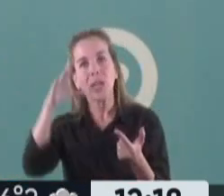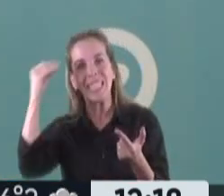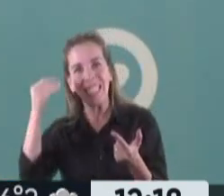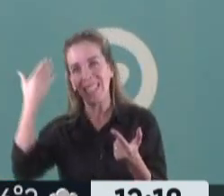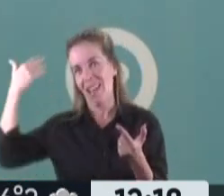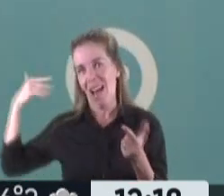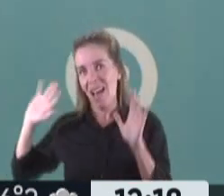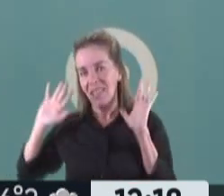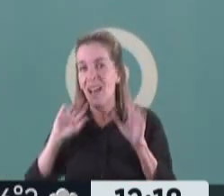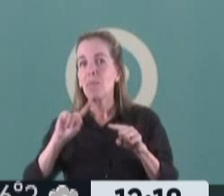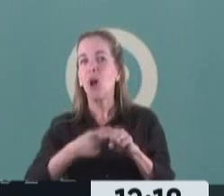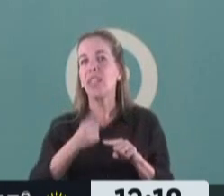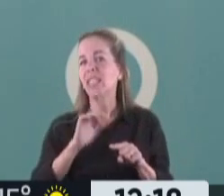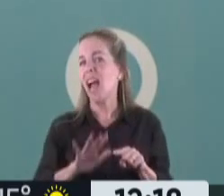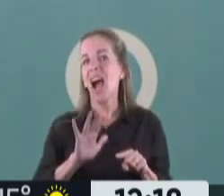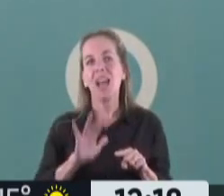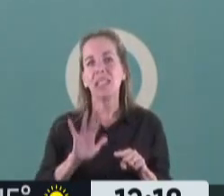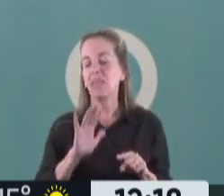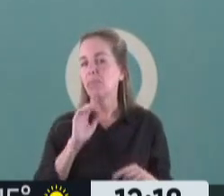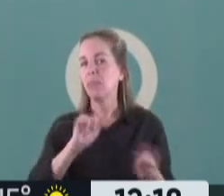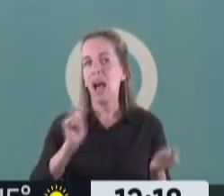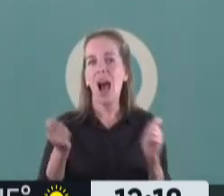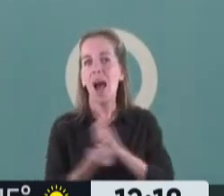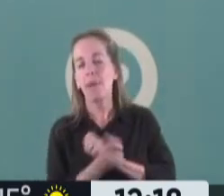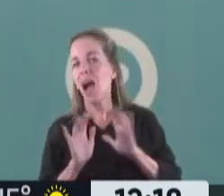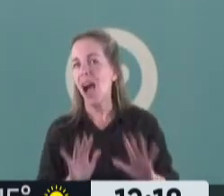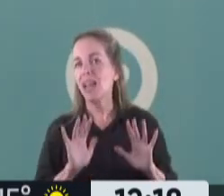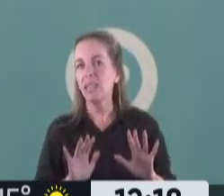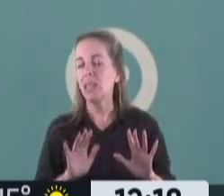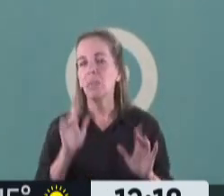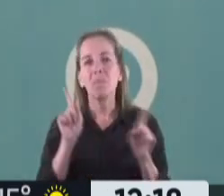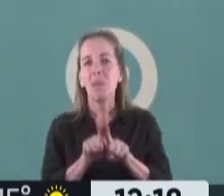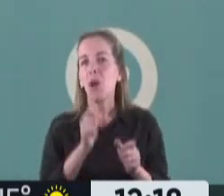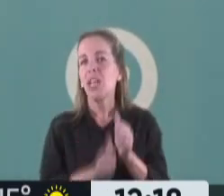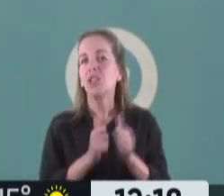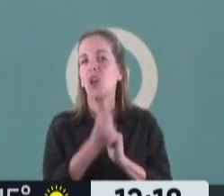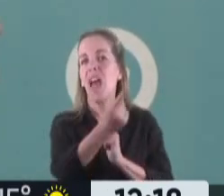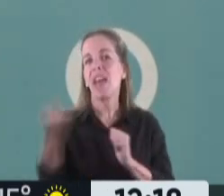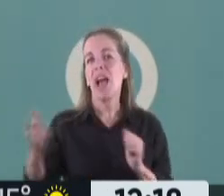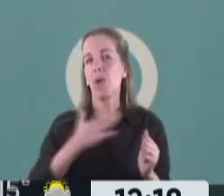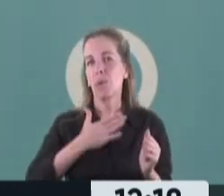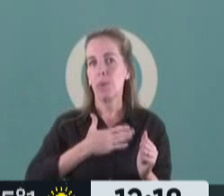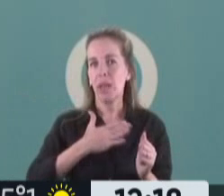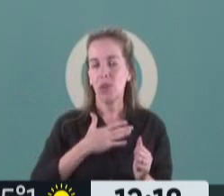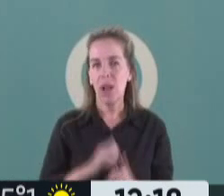esto es la política, y esto también tiene mucho de lo que es nuestra historia personal, digamos, ¿no? Nosotros,